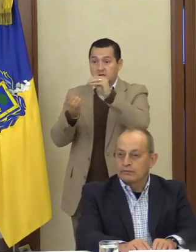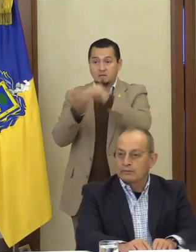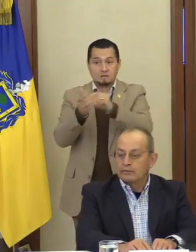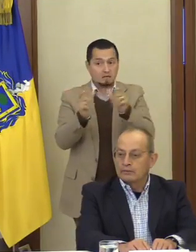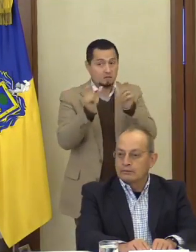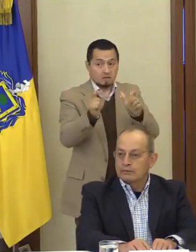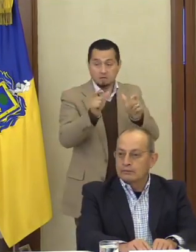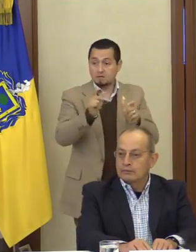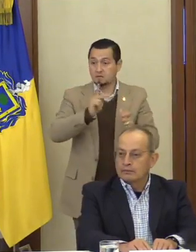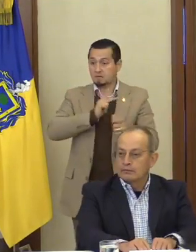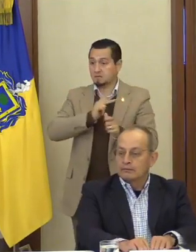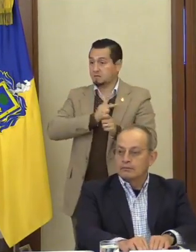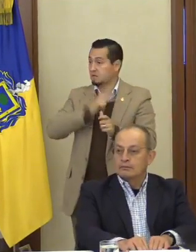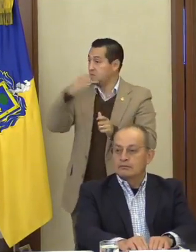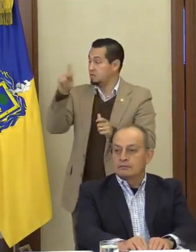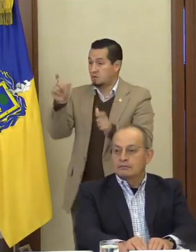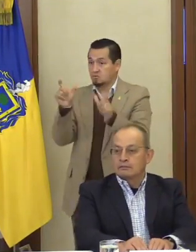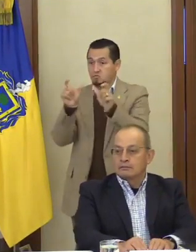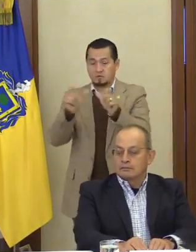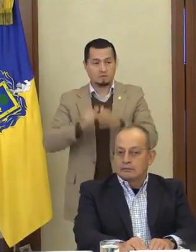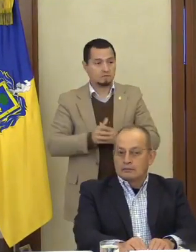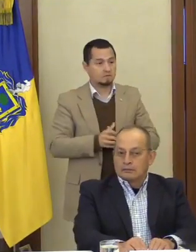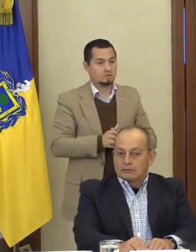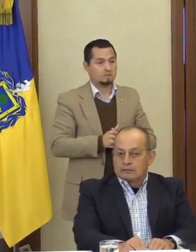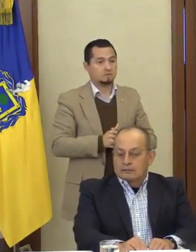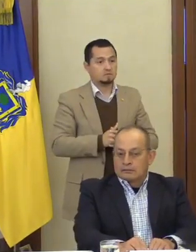seguridad. Ahora bien,